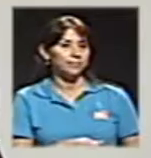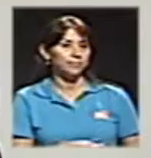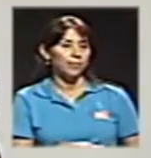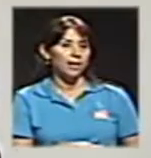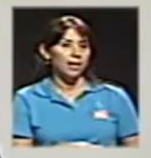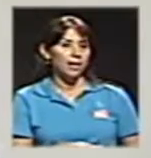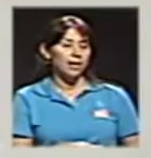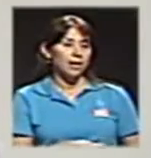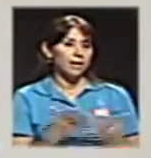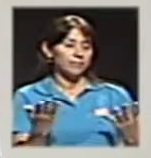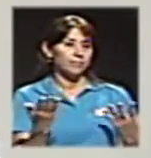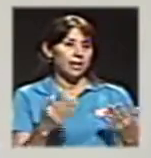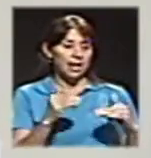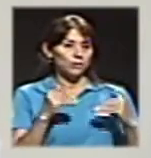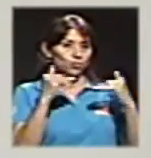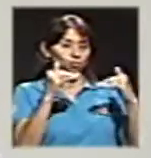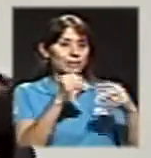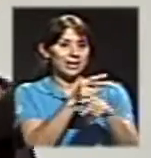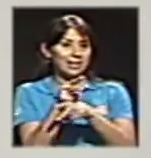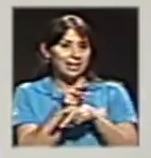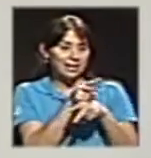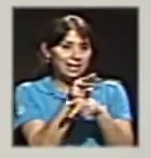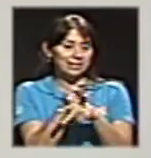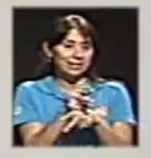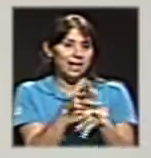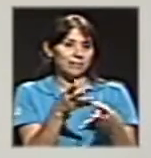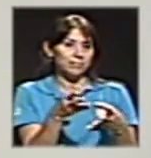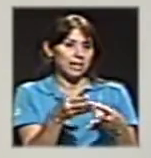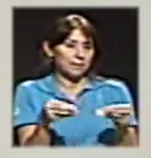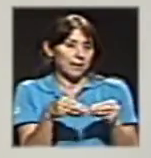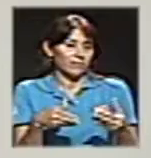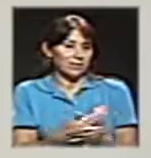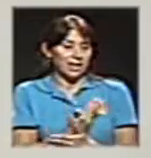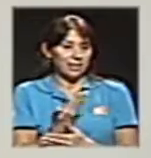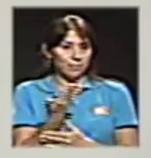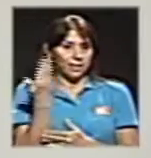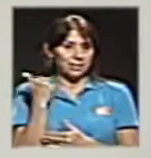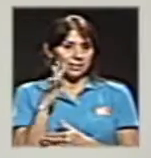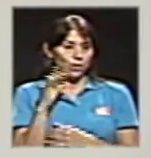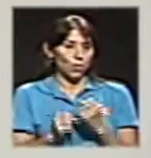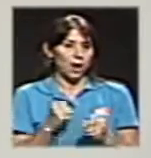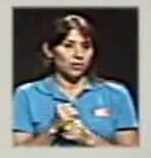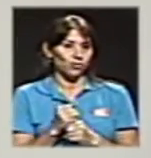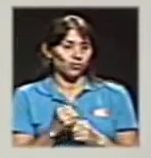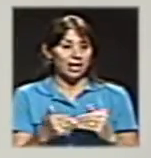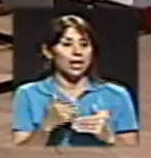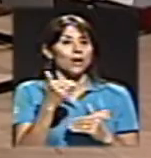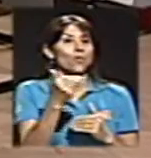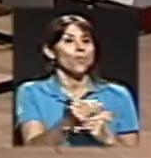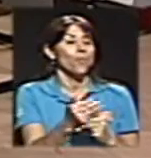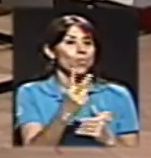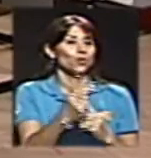de la superintendencia más reciente, tiene 5 años, ya en un par de años puede entrar a primer grado,